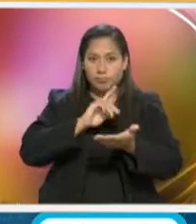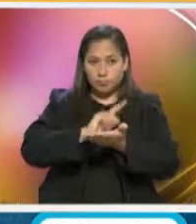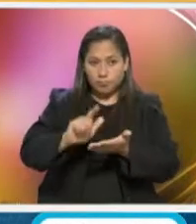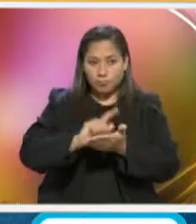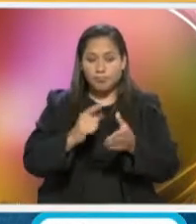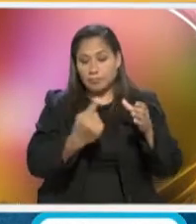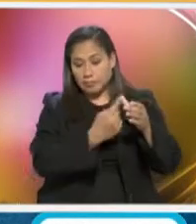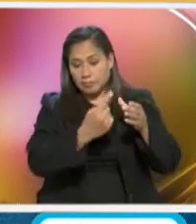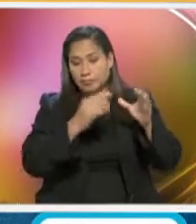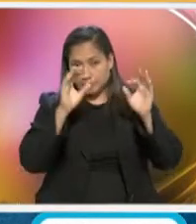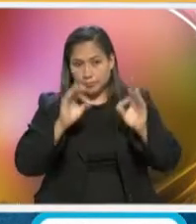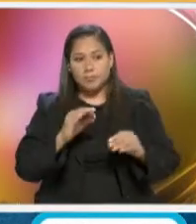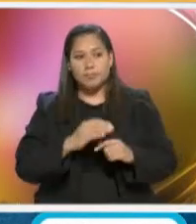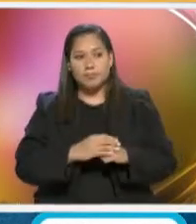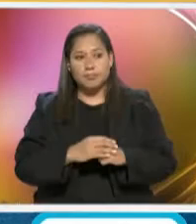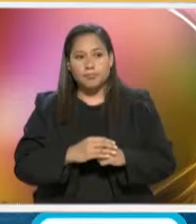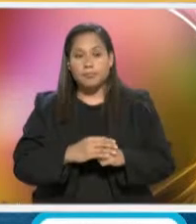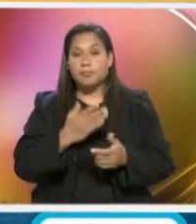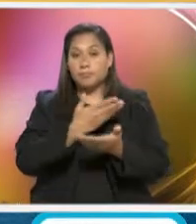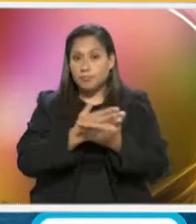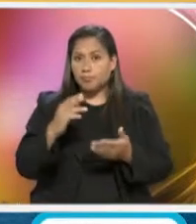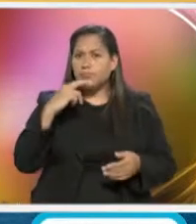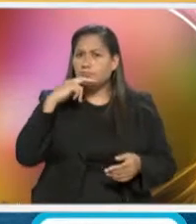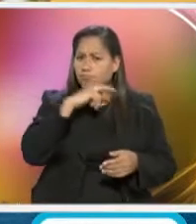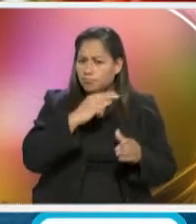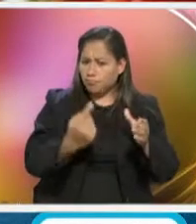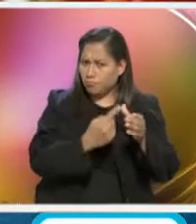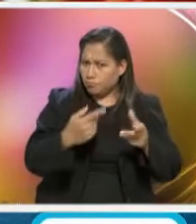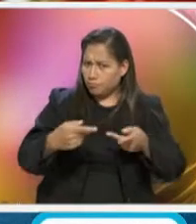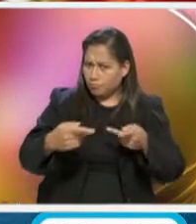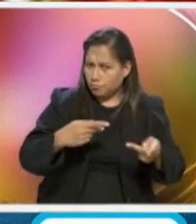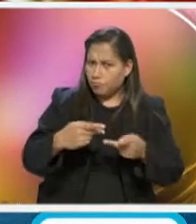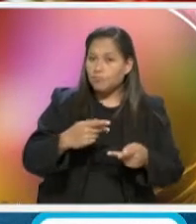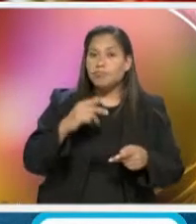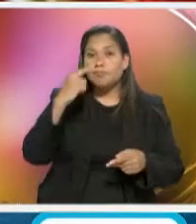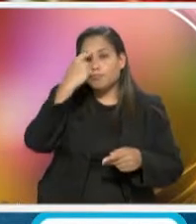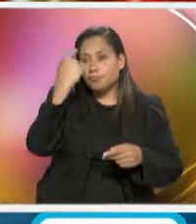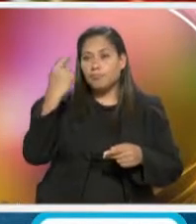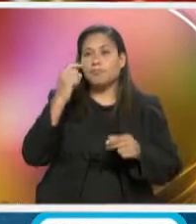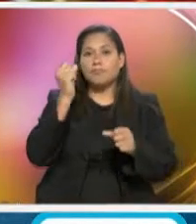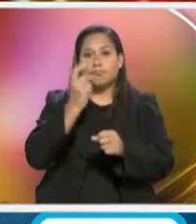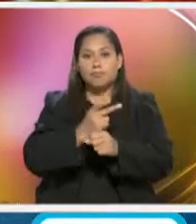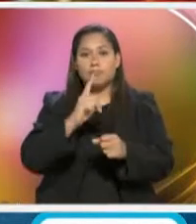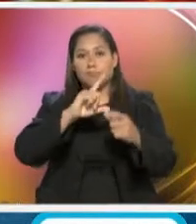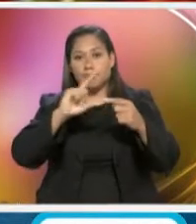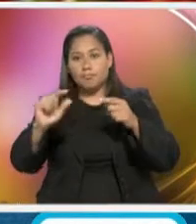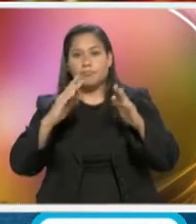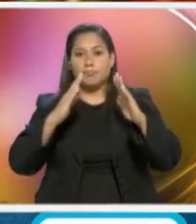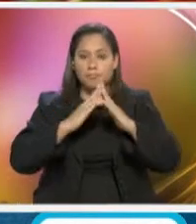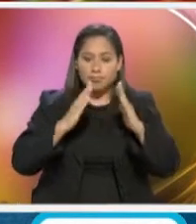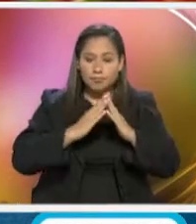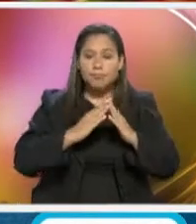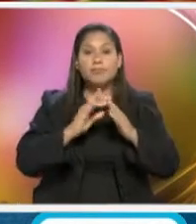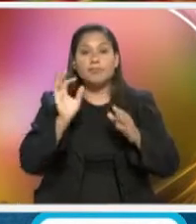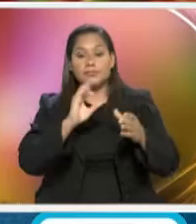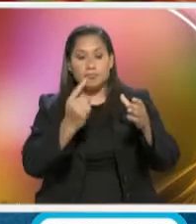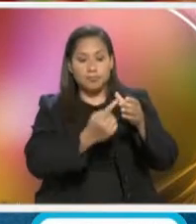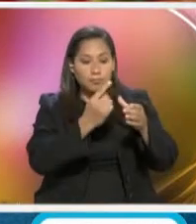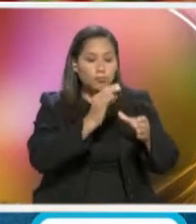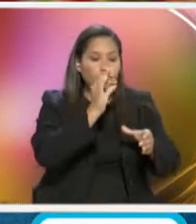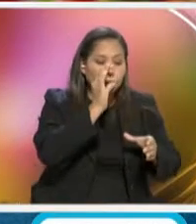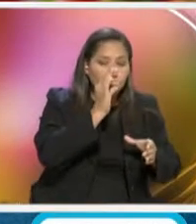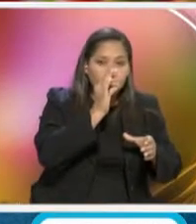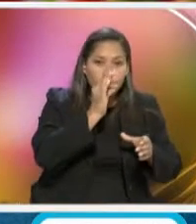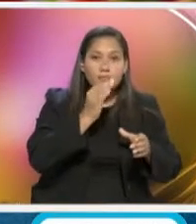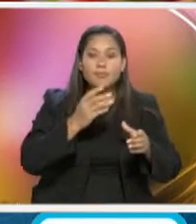de una manera correcta. Y además son rápidos de hacer, que nos facilita Eso. salir temprano de la casa. Exacto. Tal vez irnos con el licuado, irlo tomando en